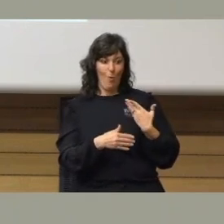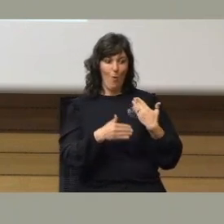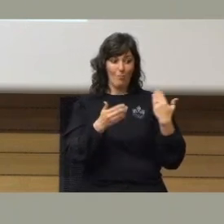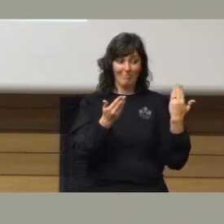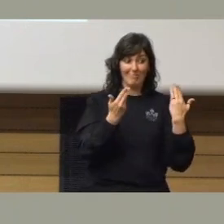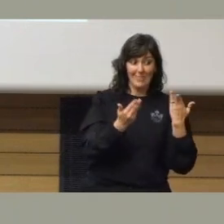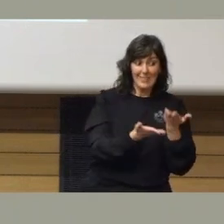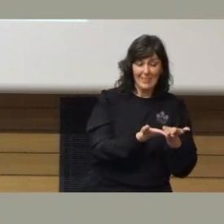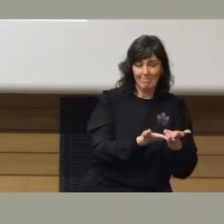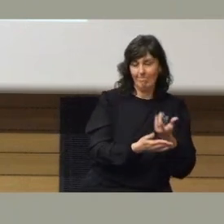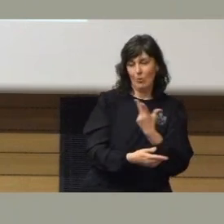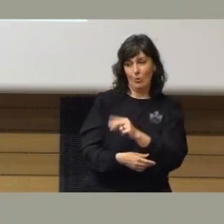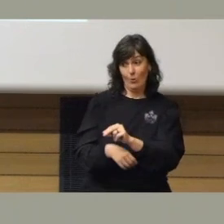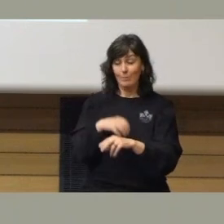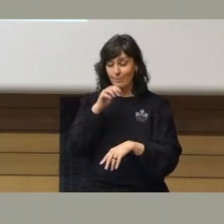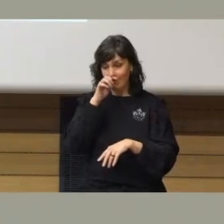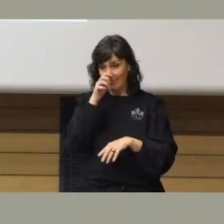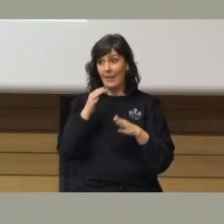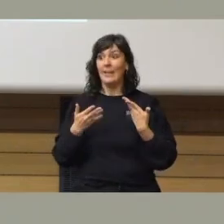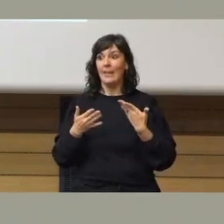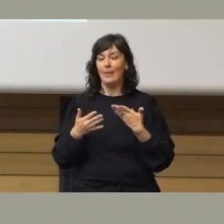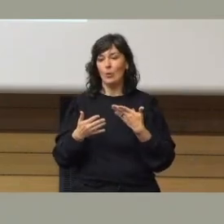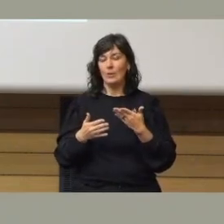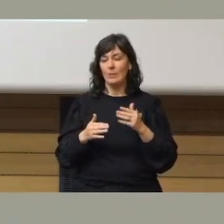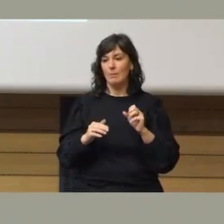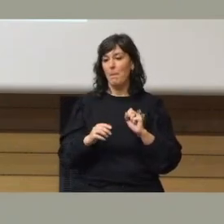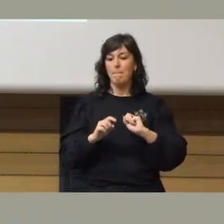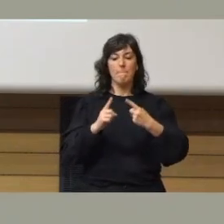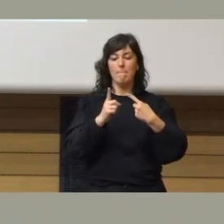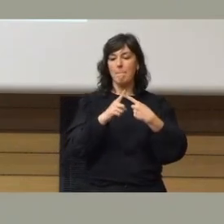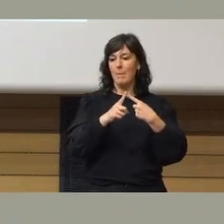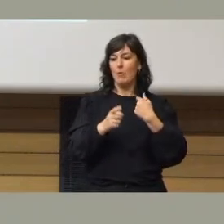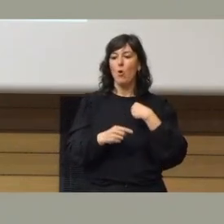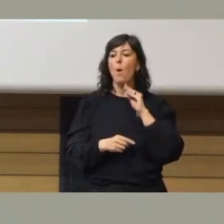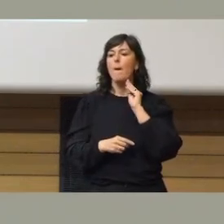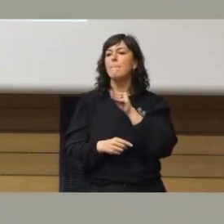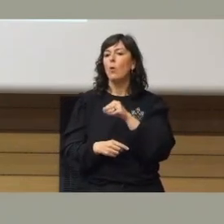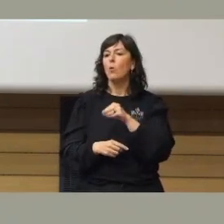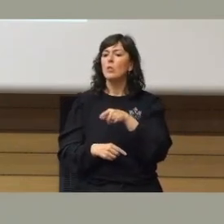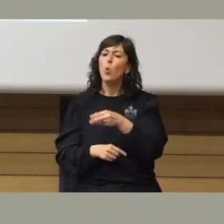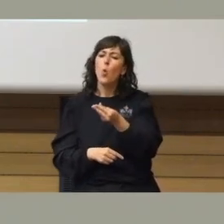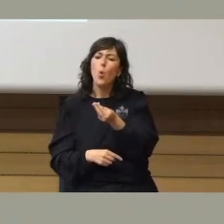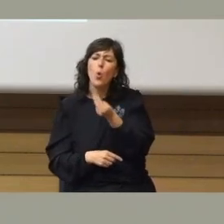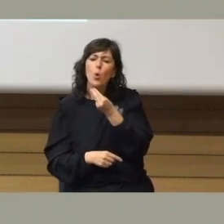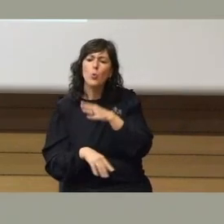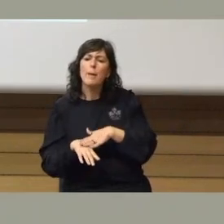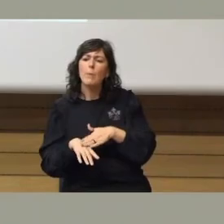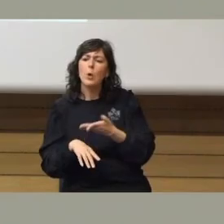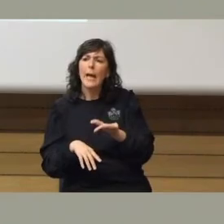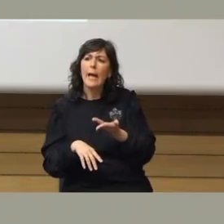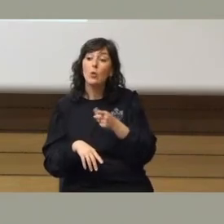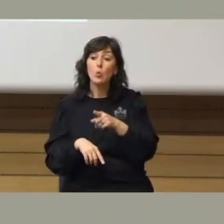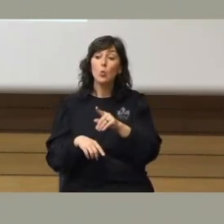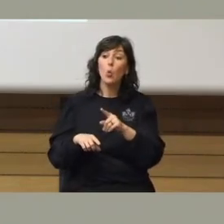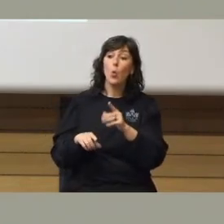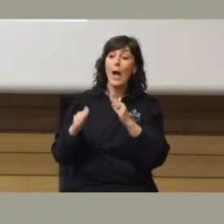Pues la primera postura en la noche es no se criminaliza. No te voy a preguntar por qué has consumido. ¿Tienes un problema en casa y por eso usted ha